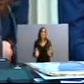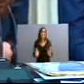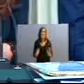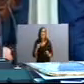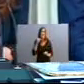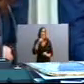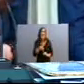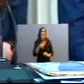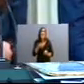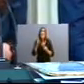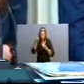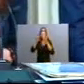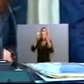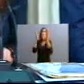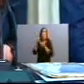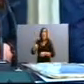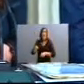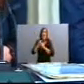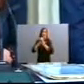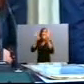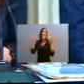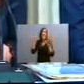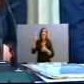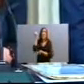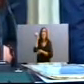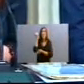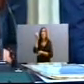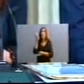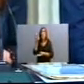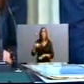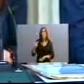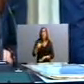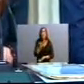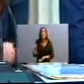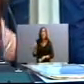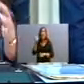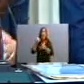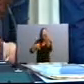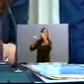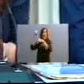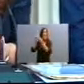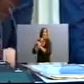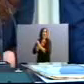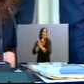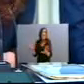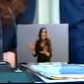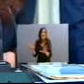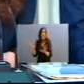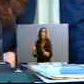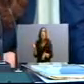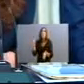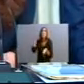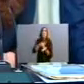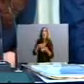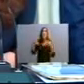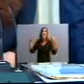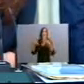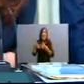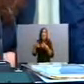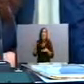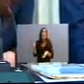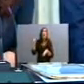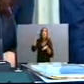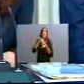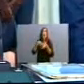desastre económico y social y financiero que hoy atraviesa el mundo le agregamos guerra y enfrentamiento